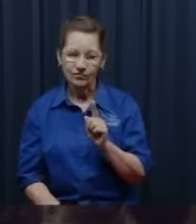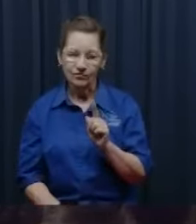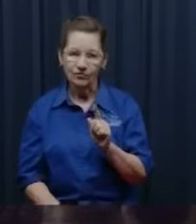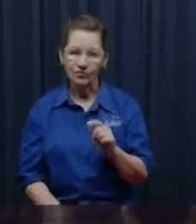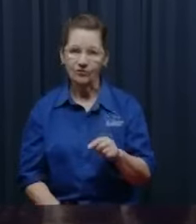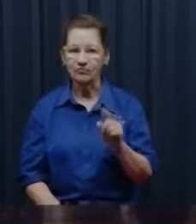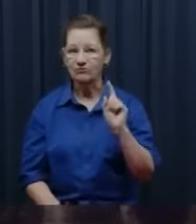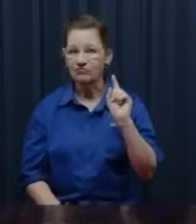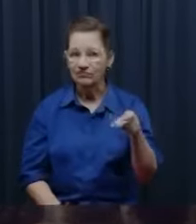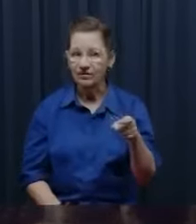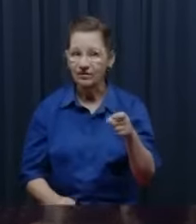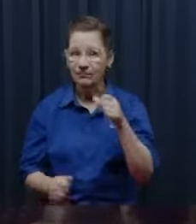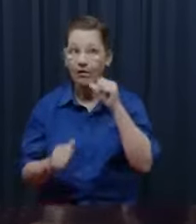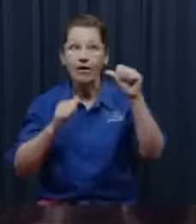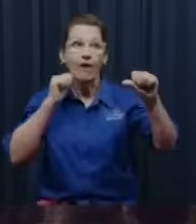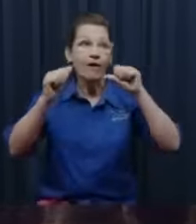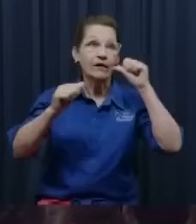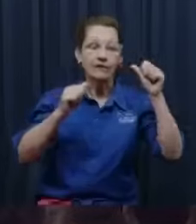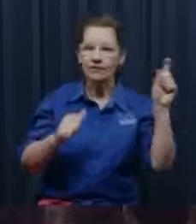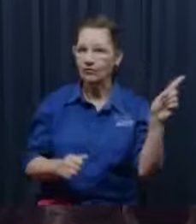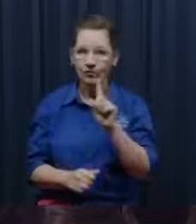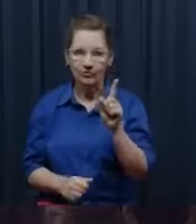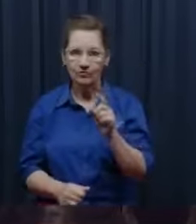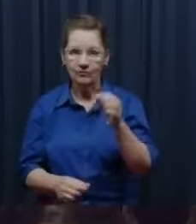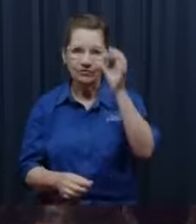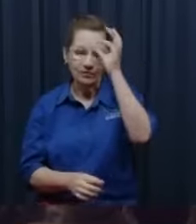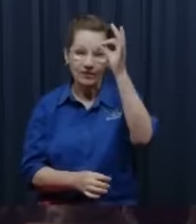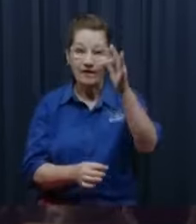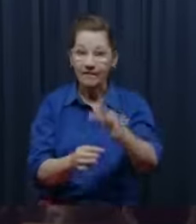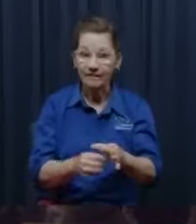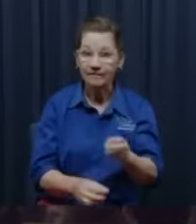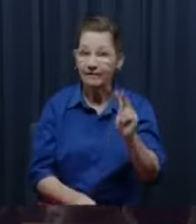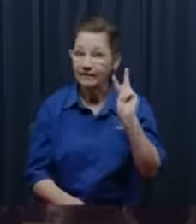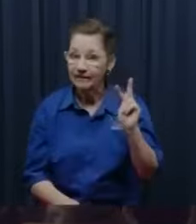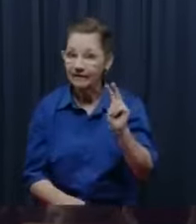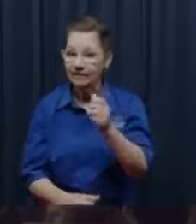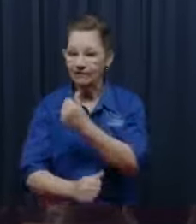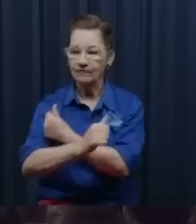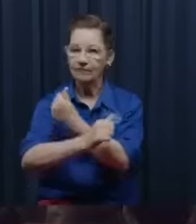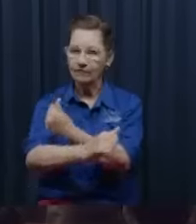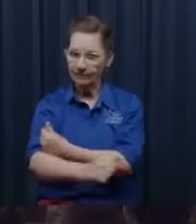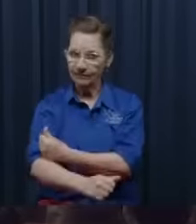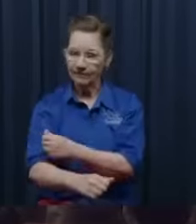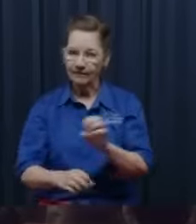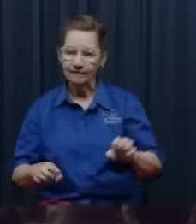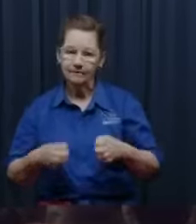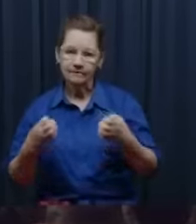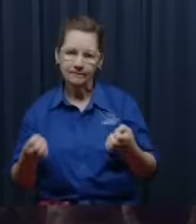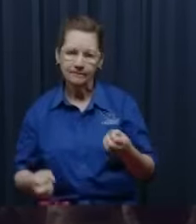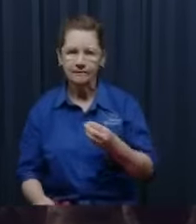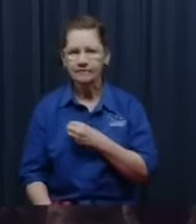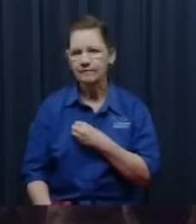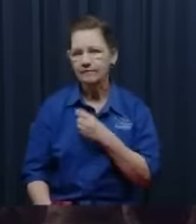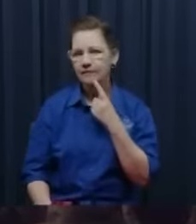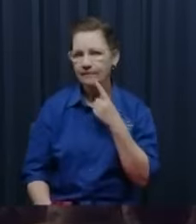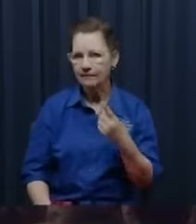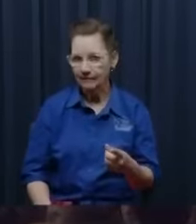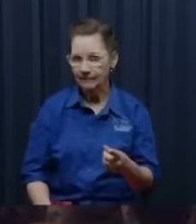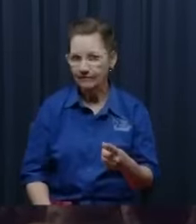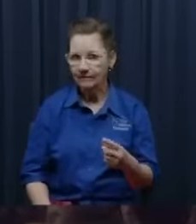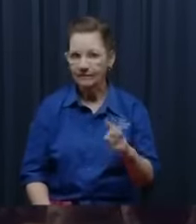verdad sino que de la fe y de la autoridad Entonces lo primero que quiero decir es que